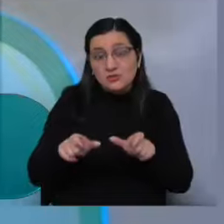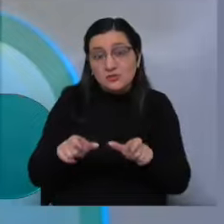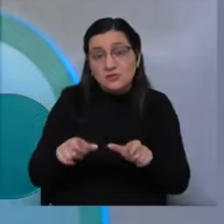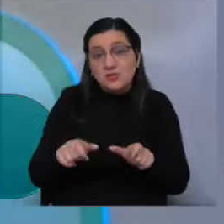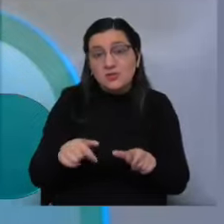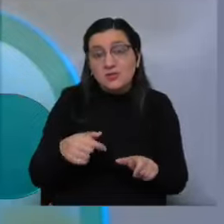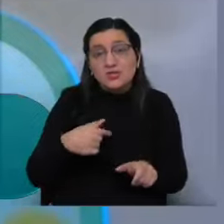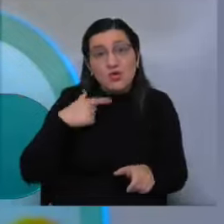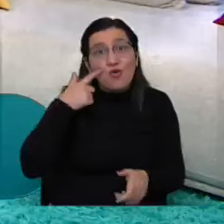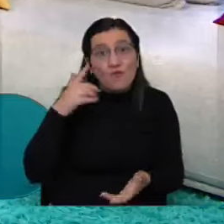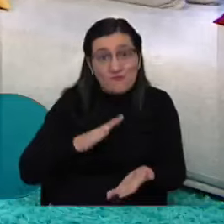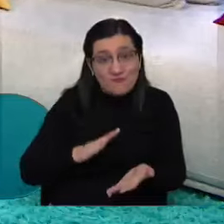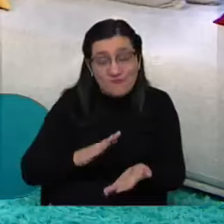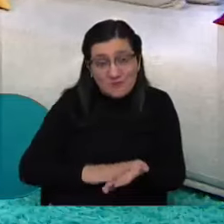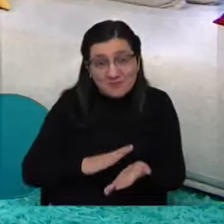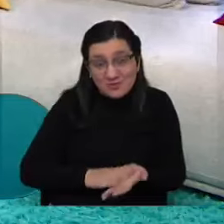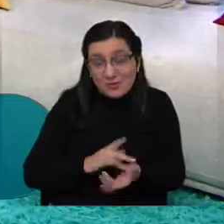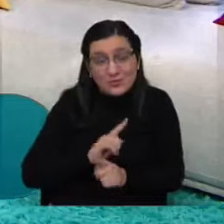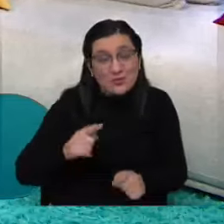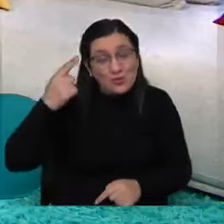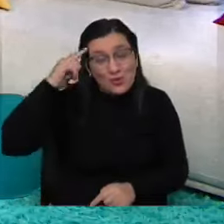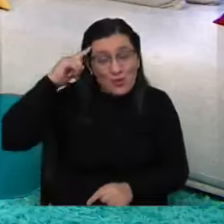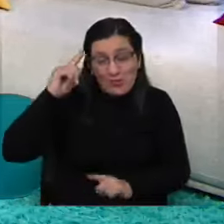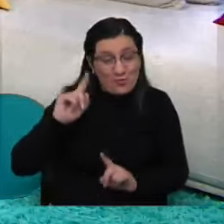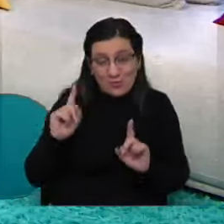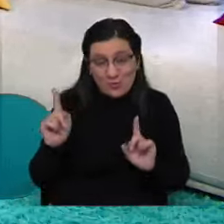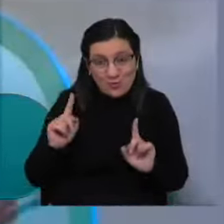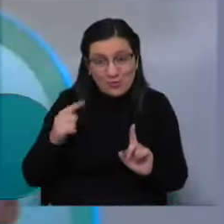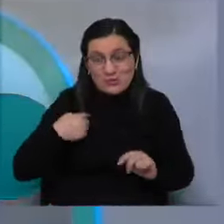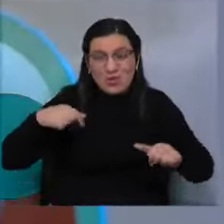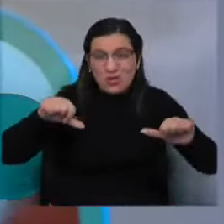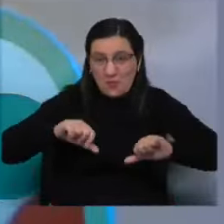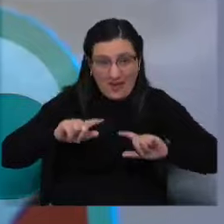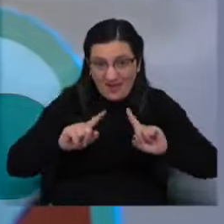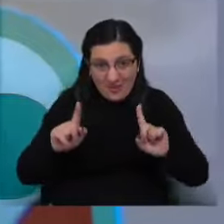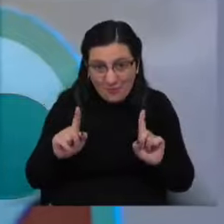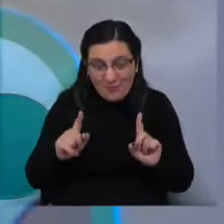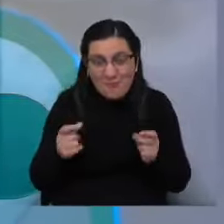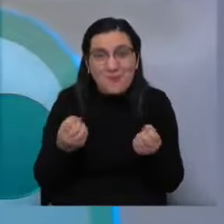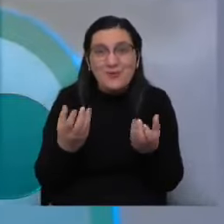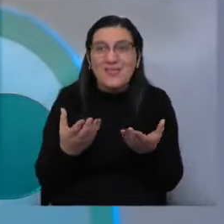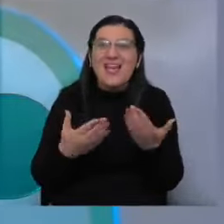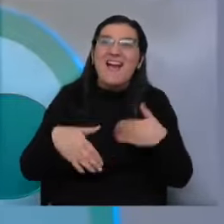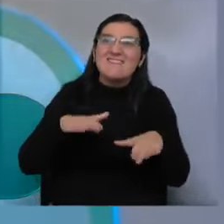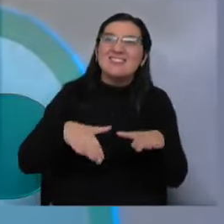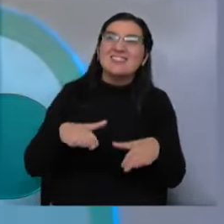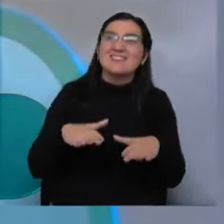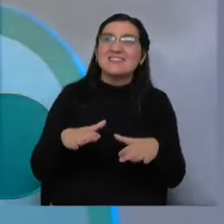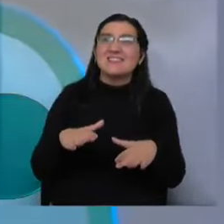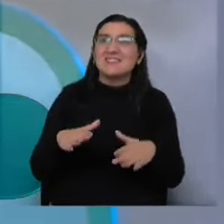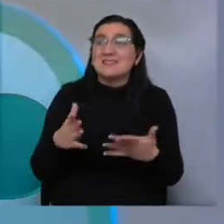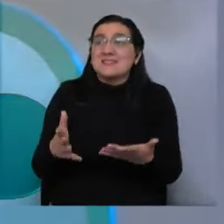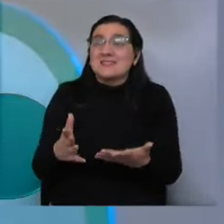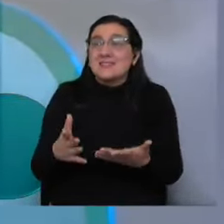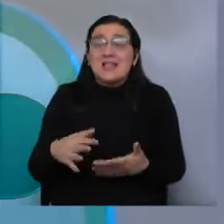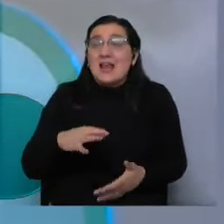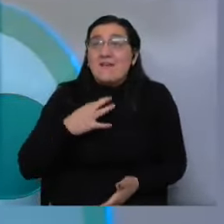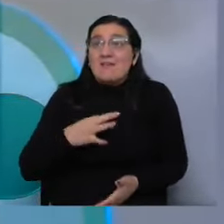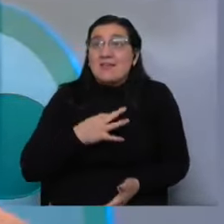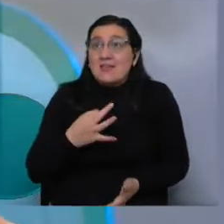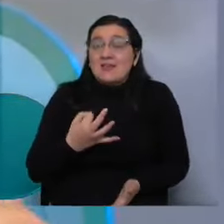estoy loco sí es buenísima que no estoy mal porque hay veces que uno el fervor de la vida